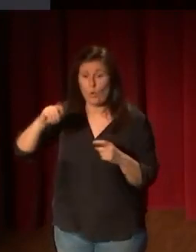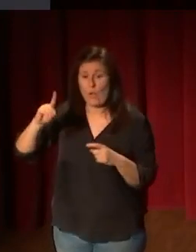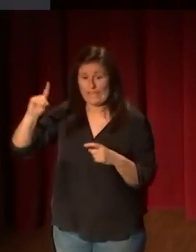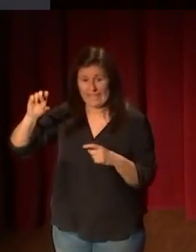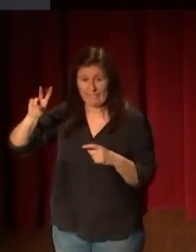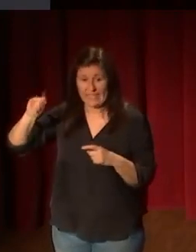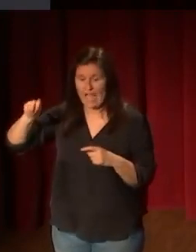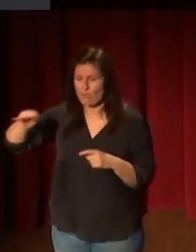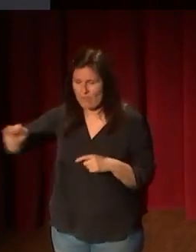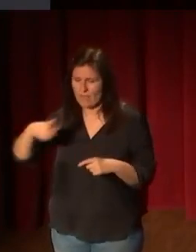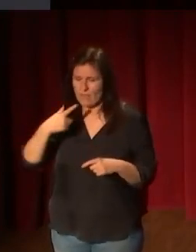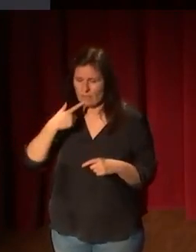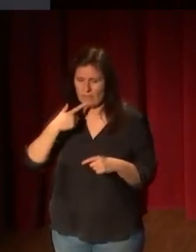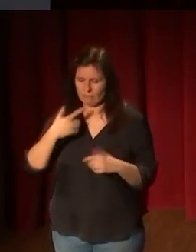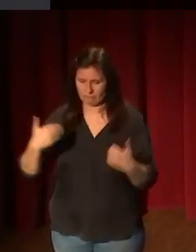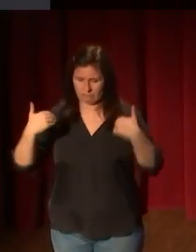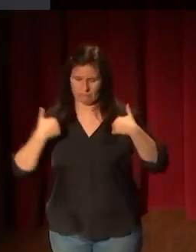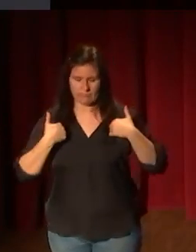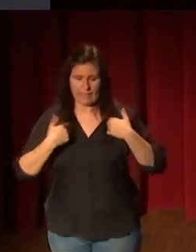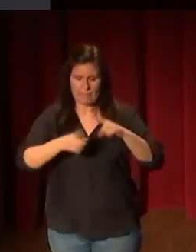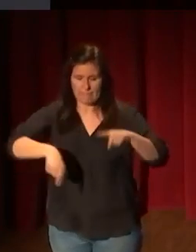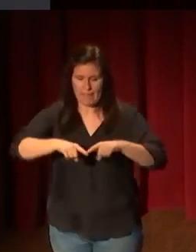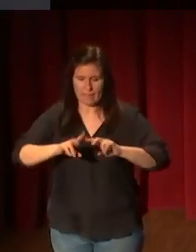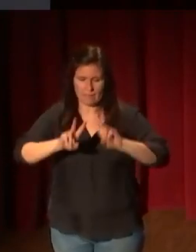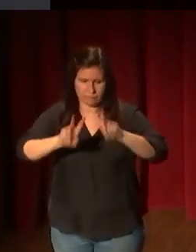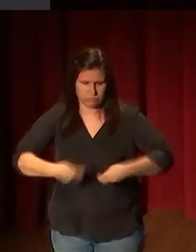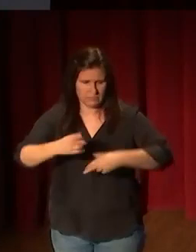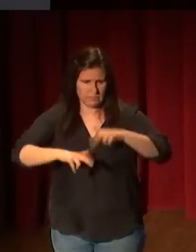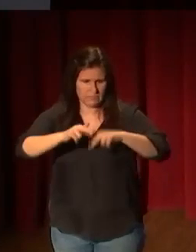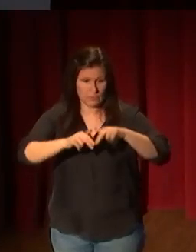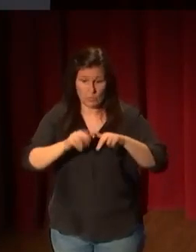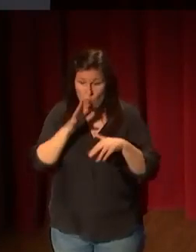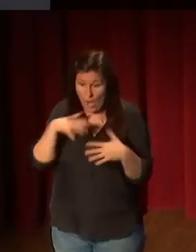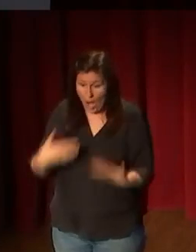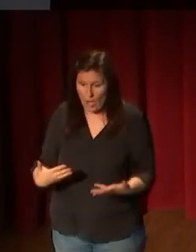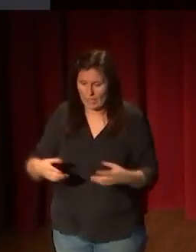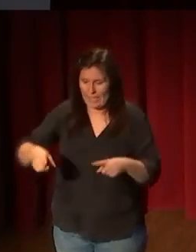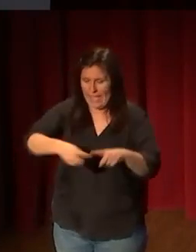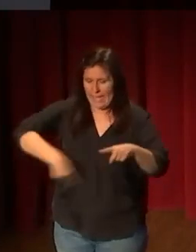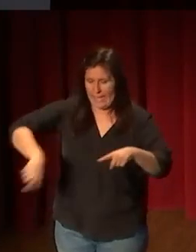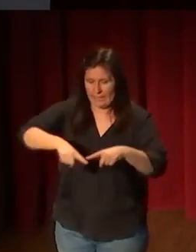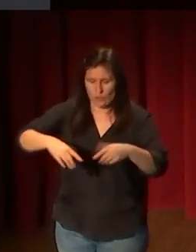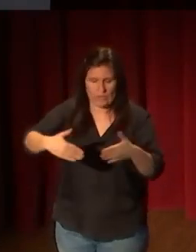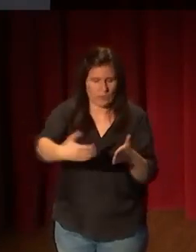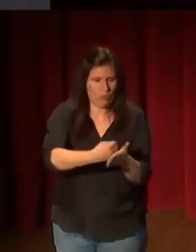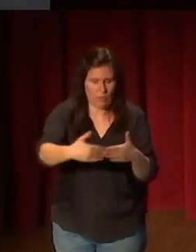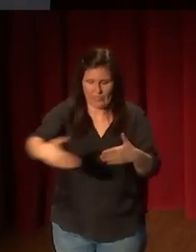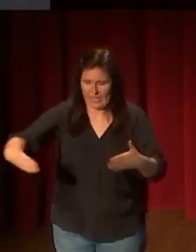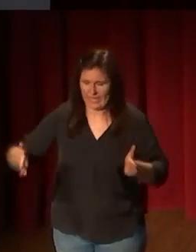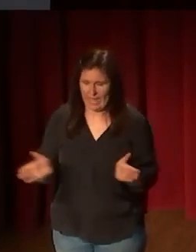encargado de reconstruir la plaza tal y como la vemos ahora como un recinto con su perímetro totalmente cerrado